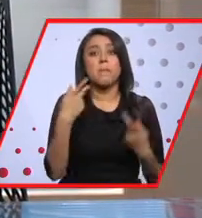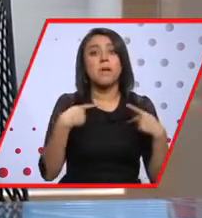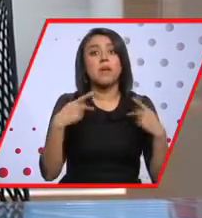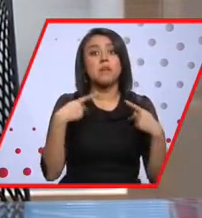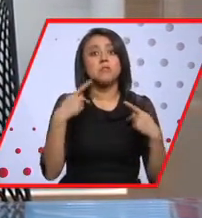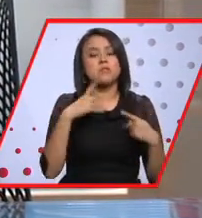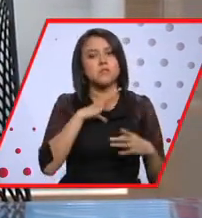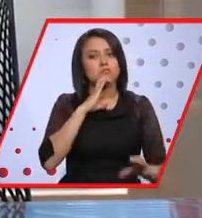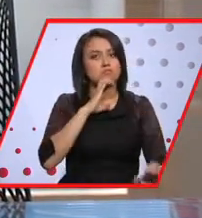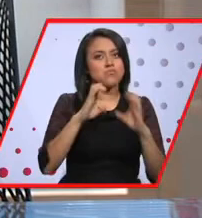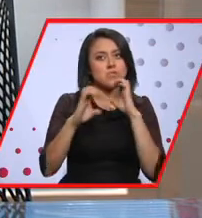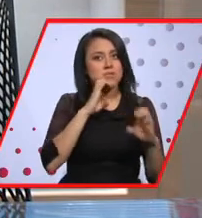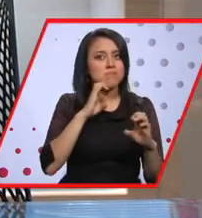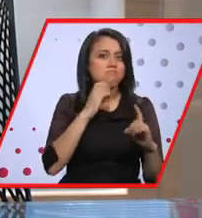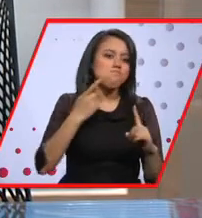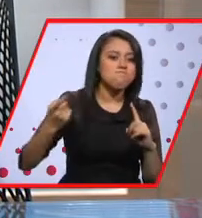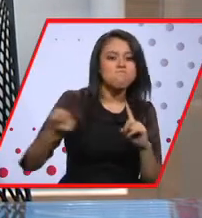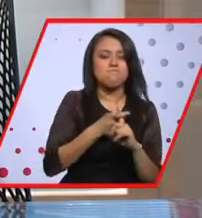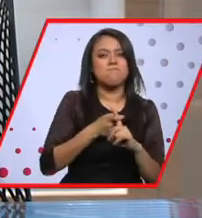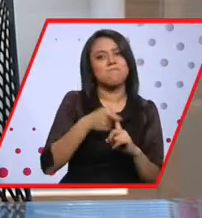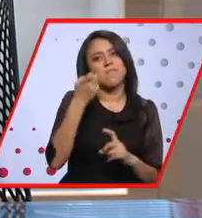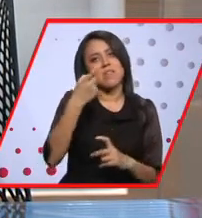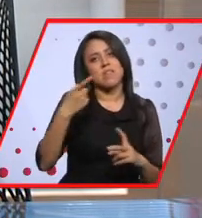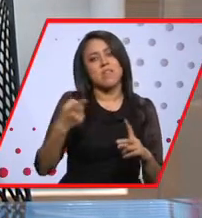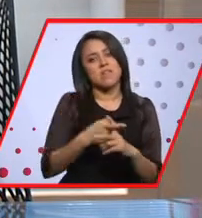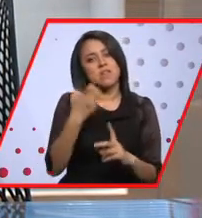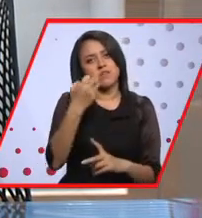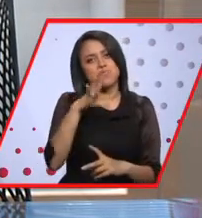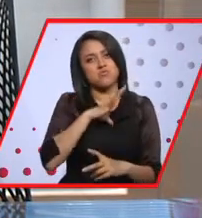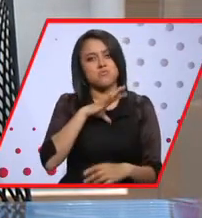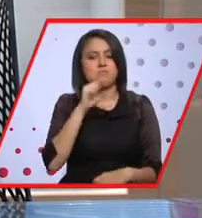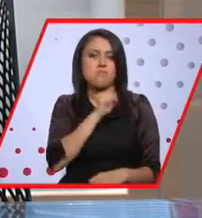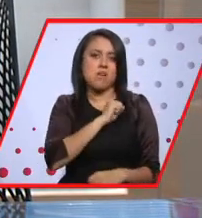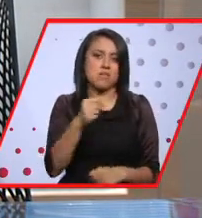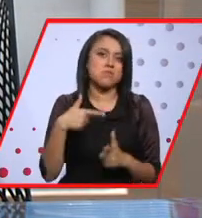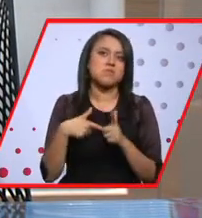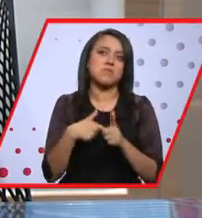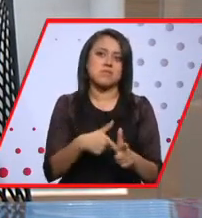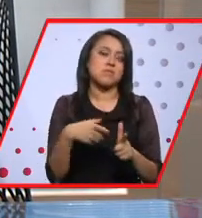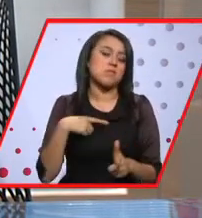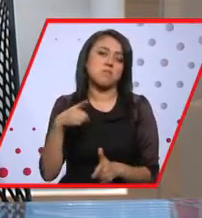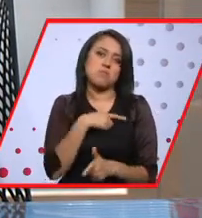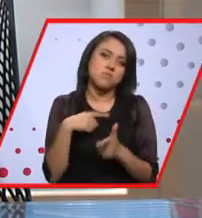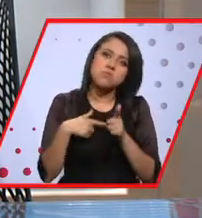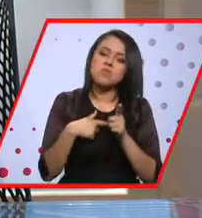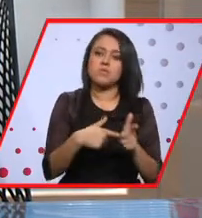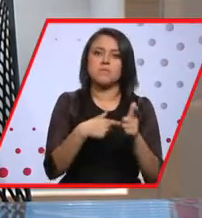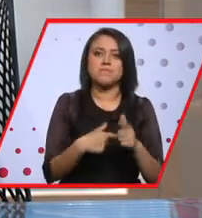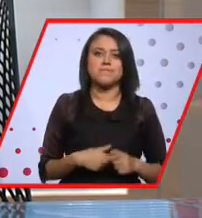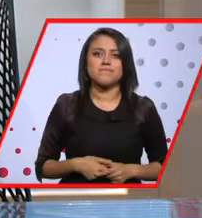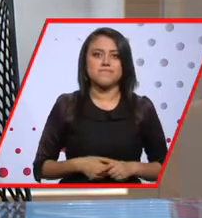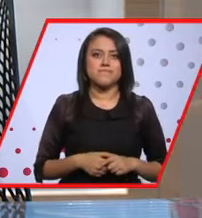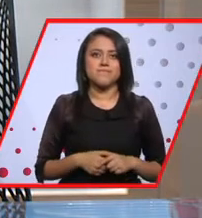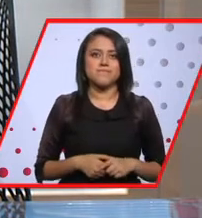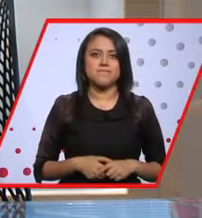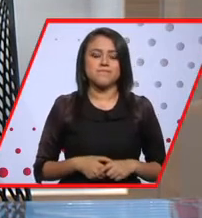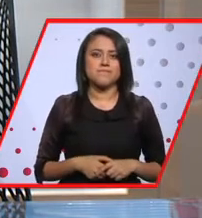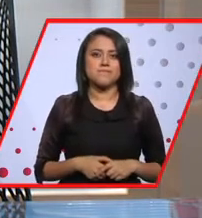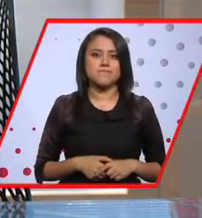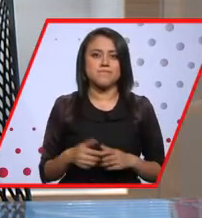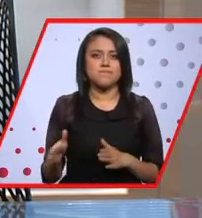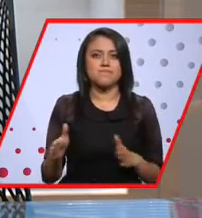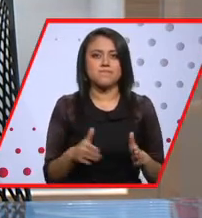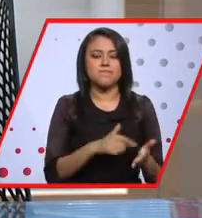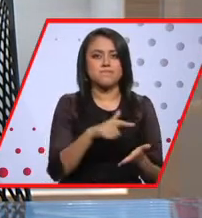de comunicación es un delito federal que se sigue por oficio. Y habrá que darle nada más rienda suelta al mismo. Vamos a